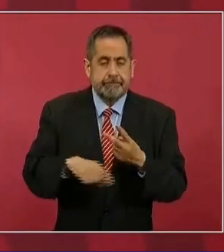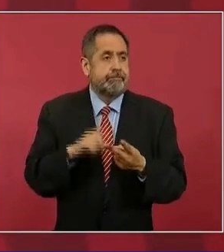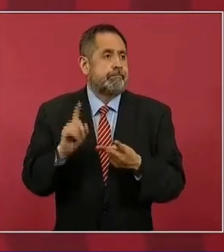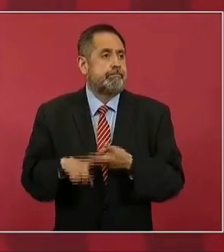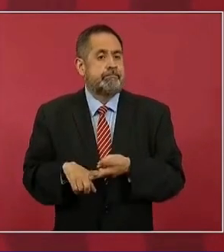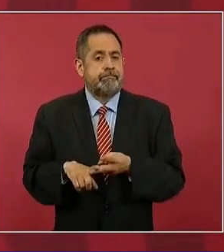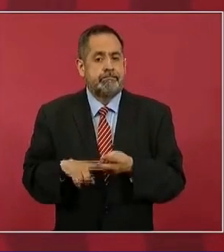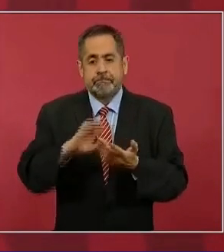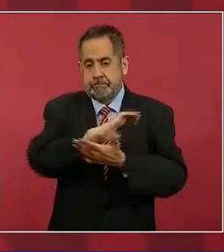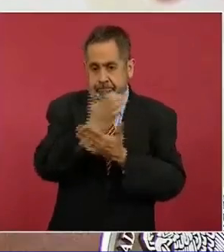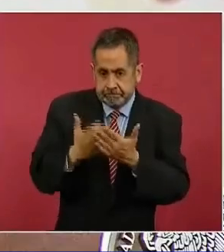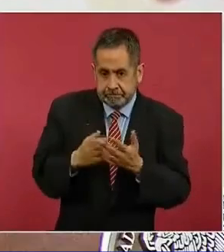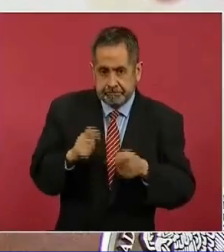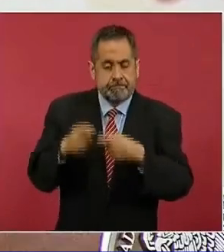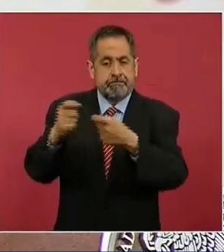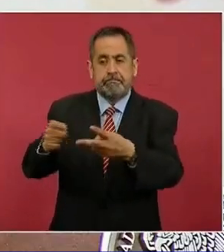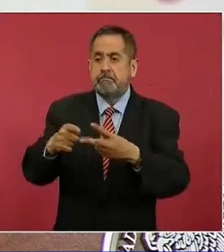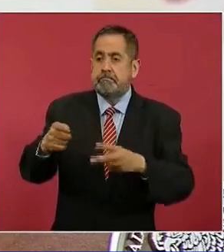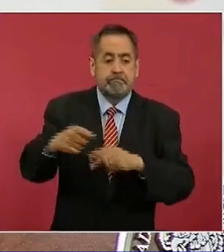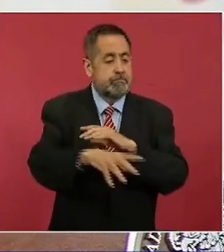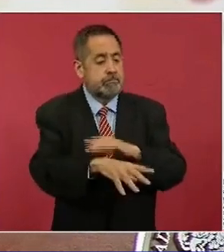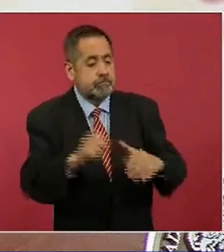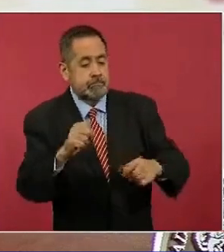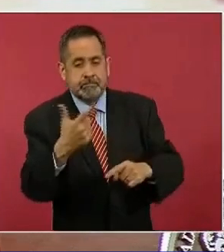en contratos para extraer gas